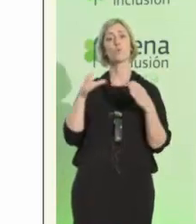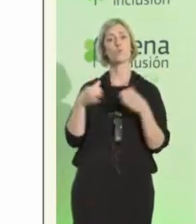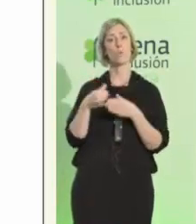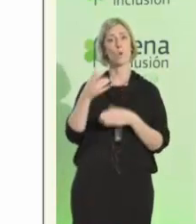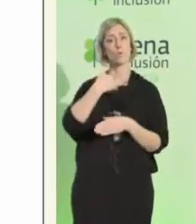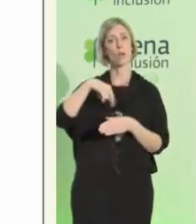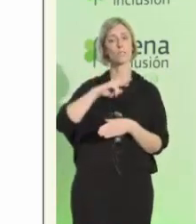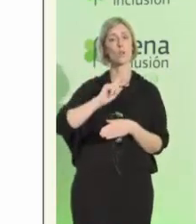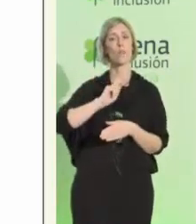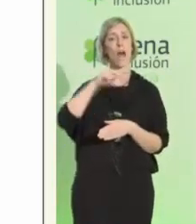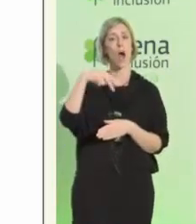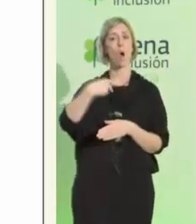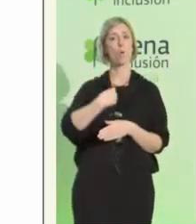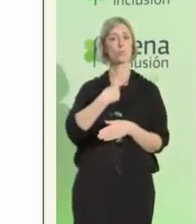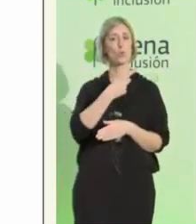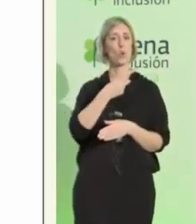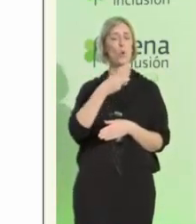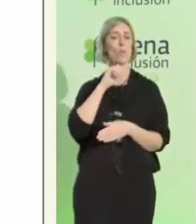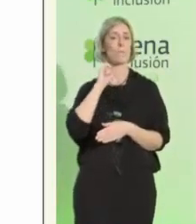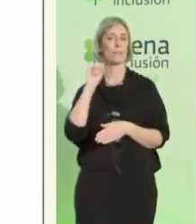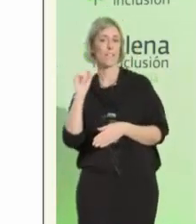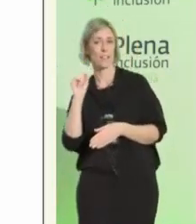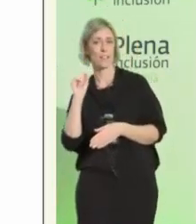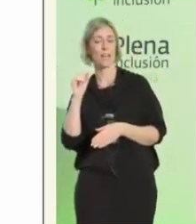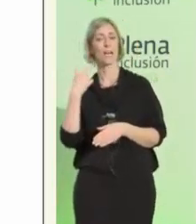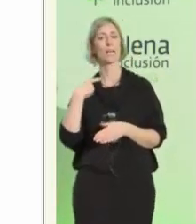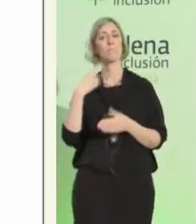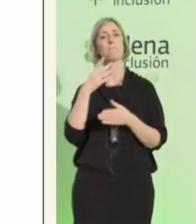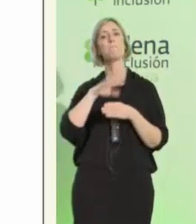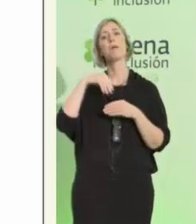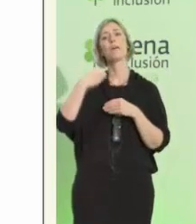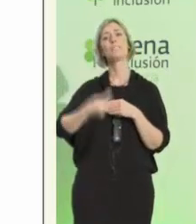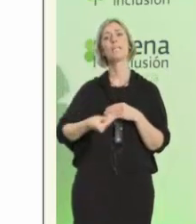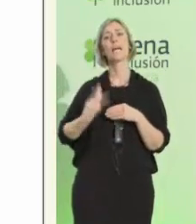autodependencia. Tenemos el material en español, portugués e inglés.